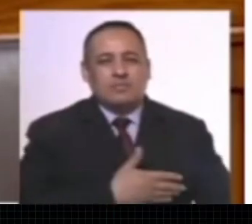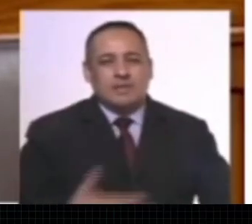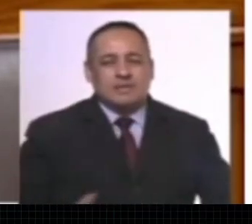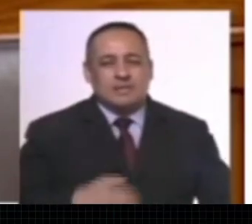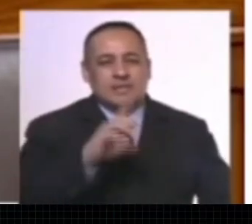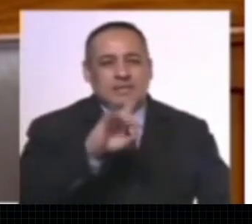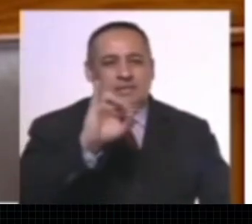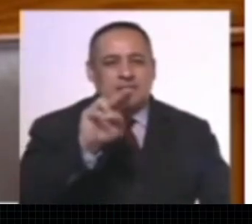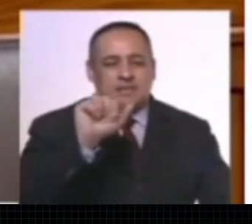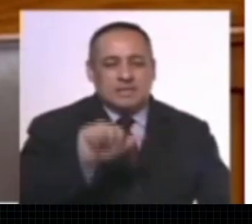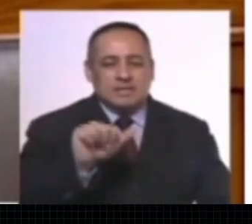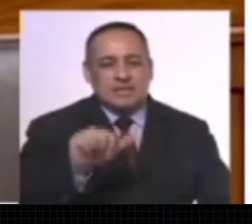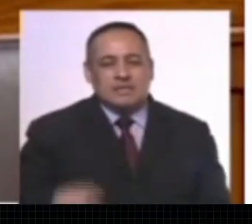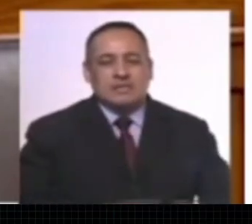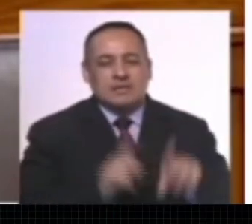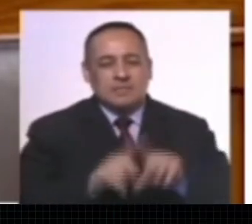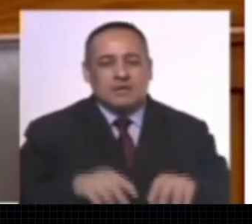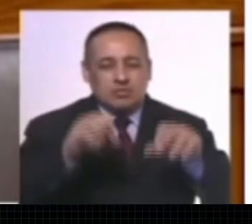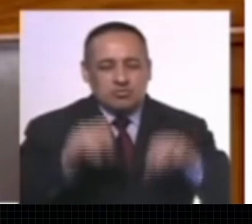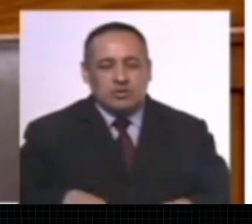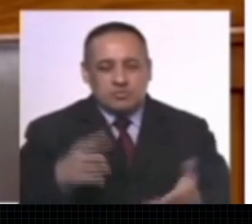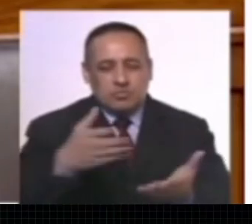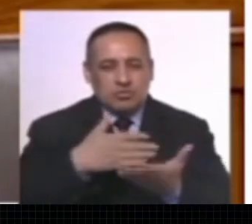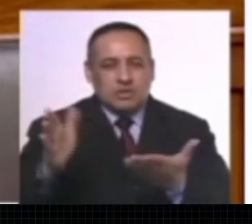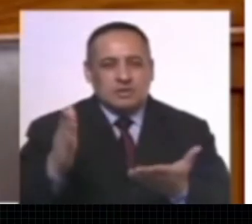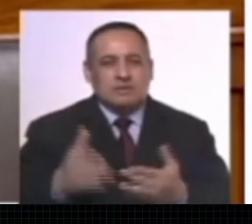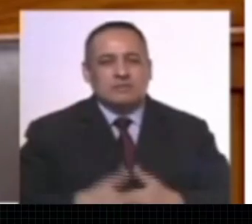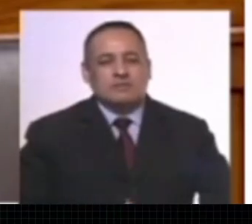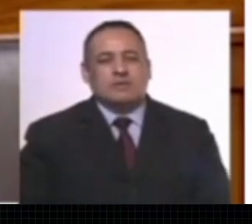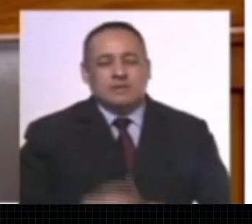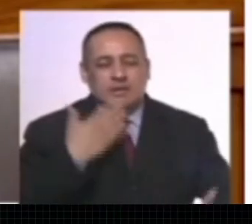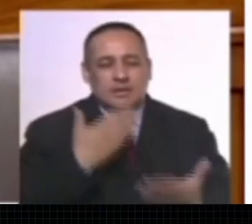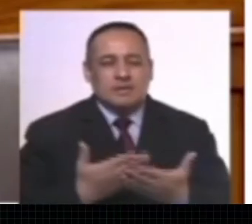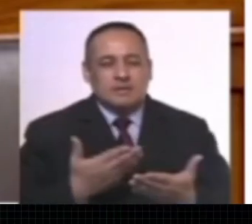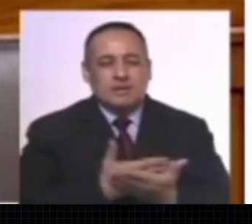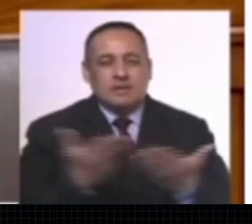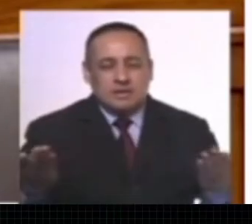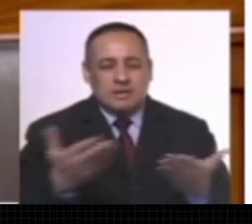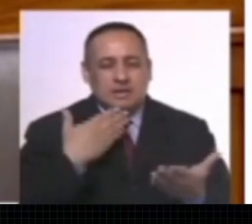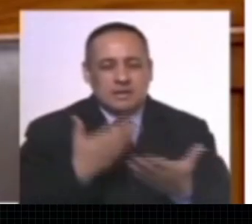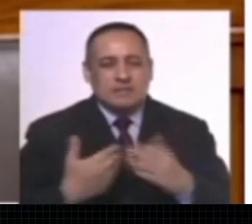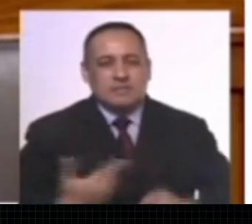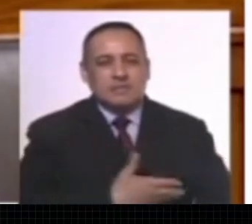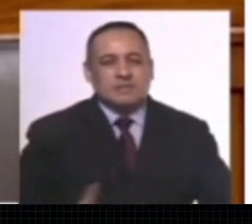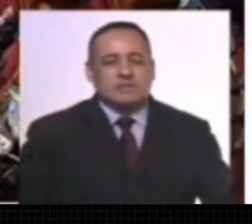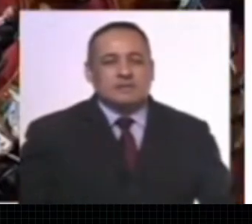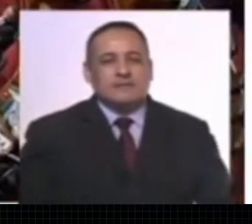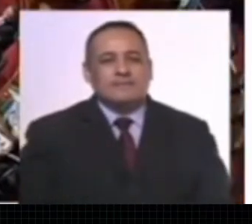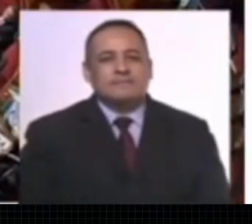Dina Boluarte, renúnciala de una vez. Gracias, colegas. Gracias, presidente. Gracias, congresista.